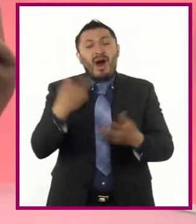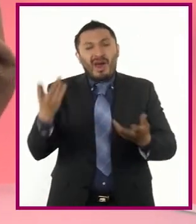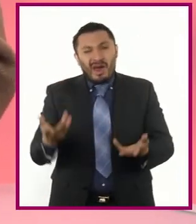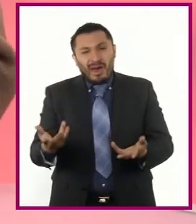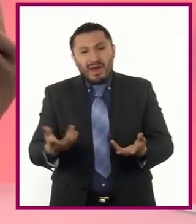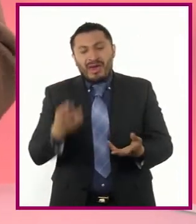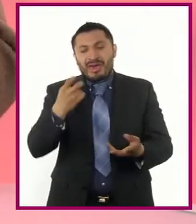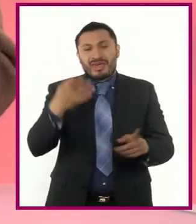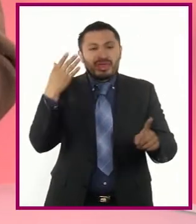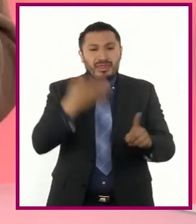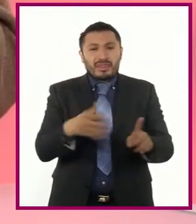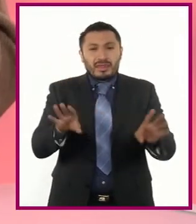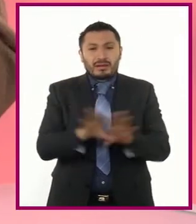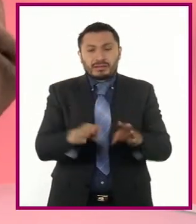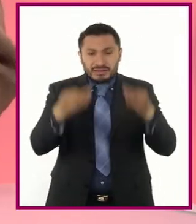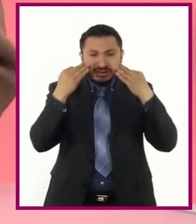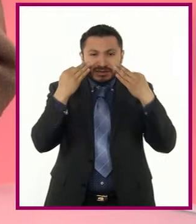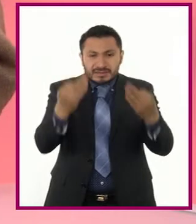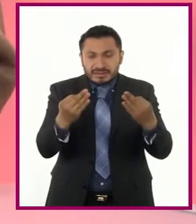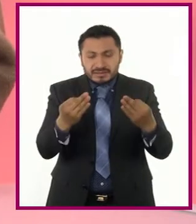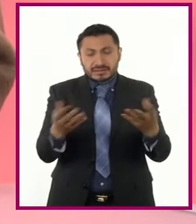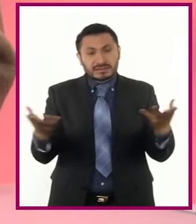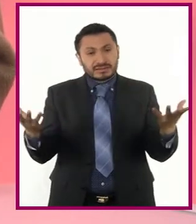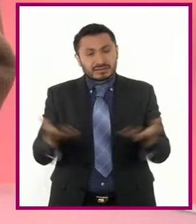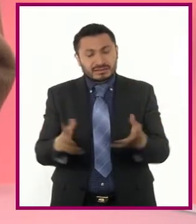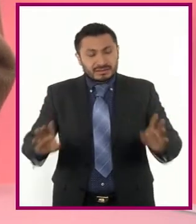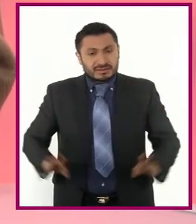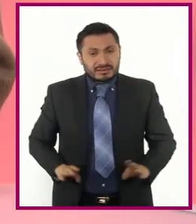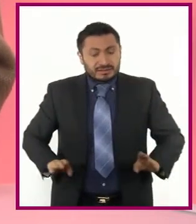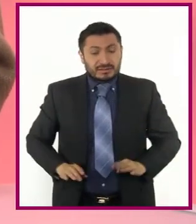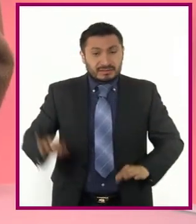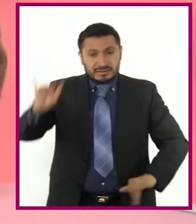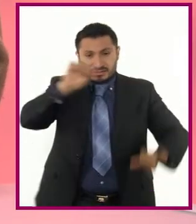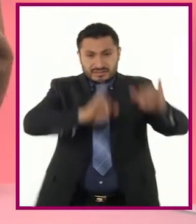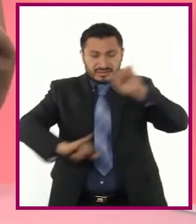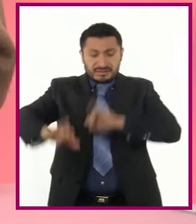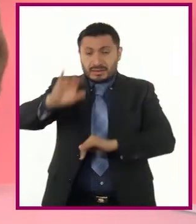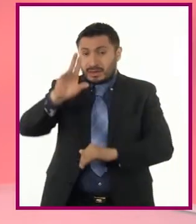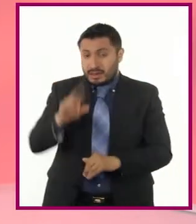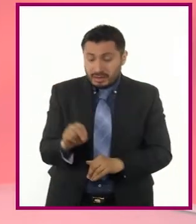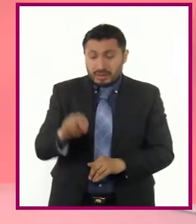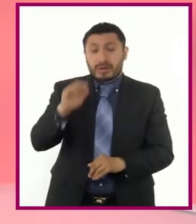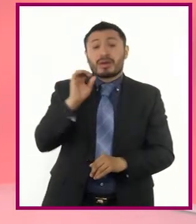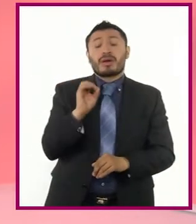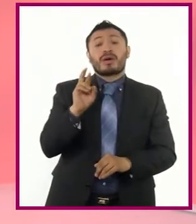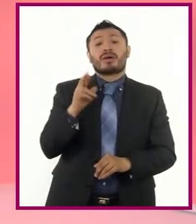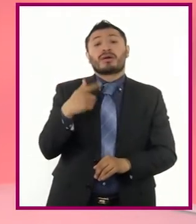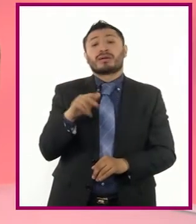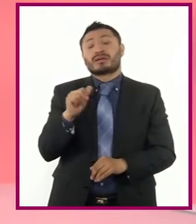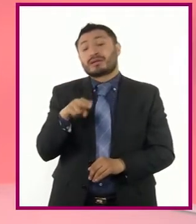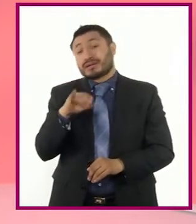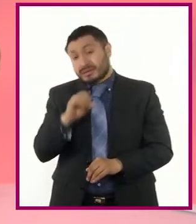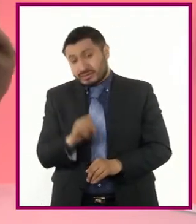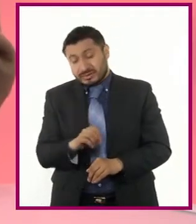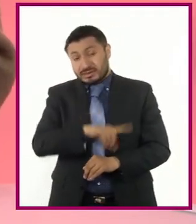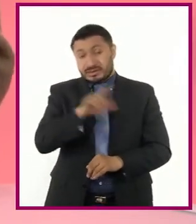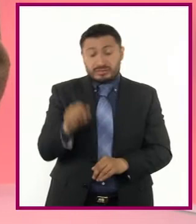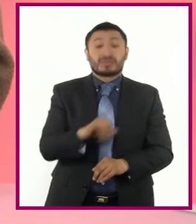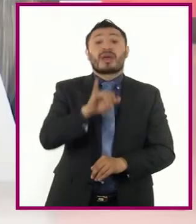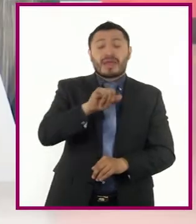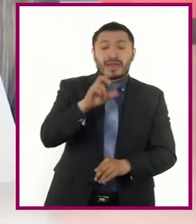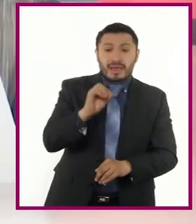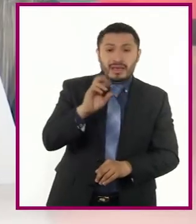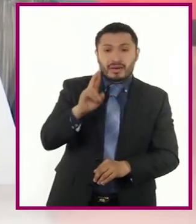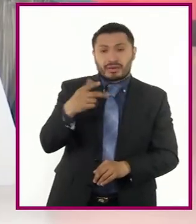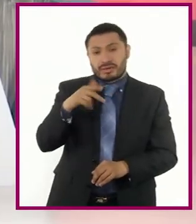este sentido podemos apreciar la formación de los compuestos químicos inorgánicos, posteriormente los compuestos orgánicos y cómo estos mismos